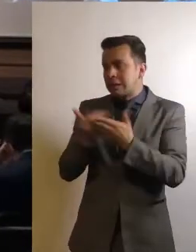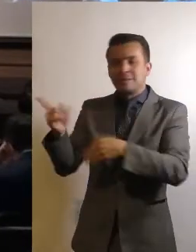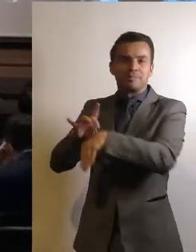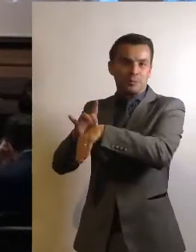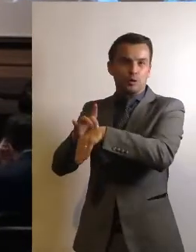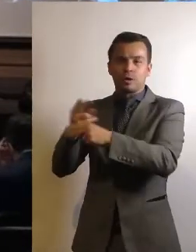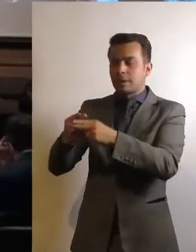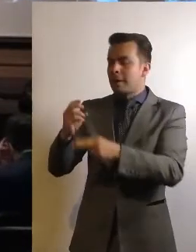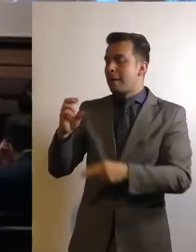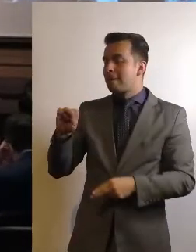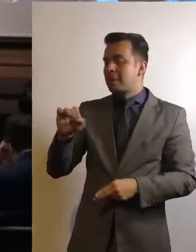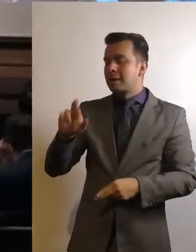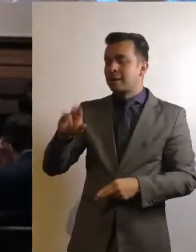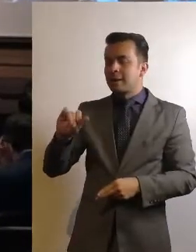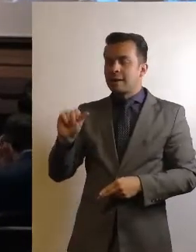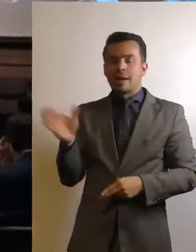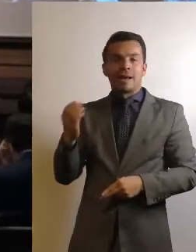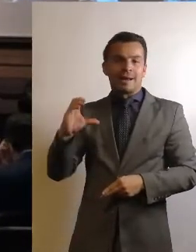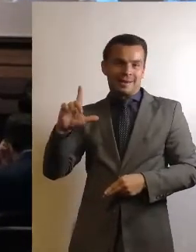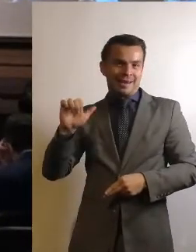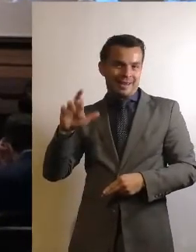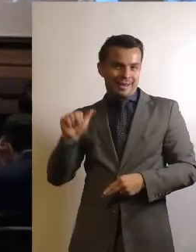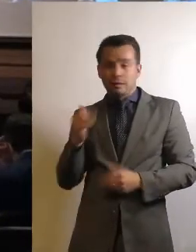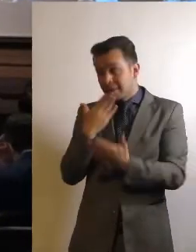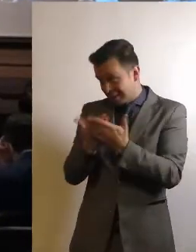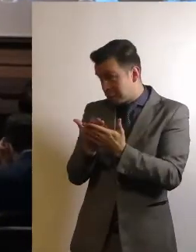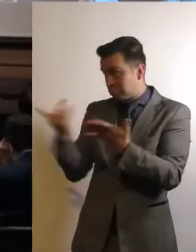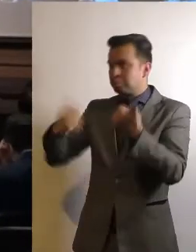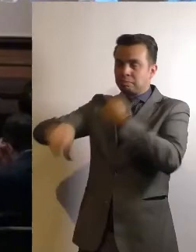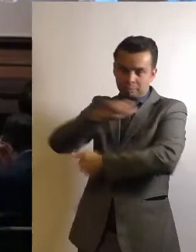dar comienzo a la sesión de preguntas. Para este